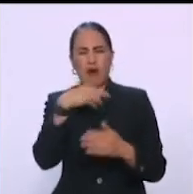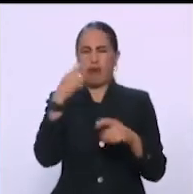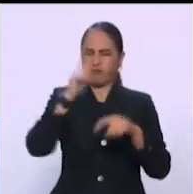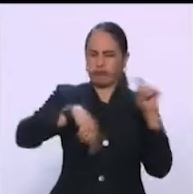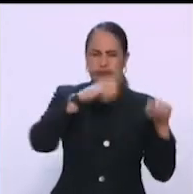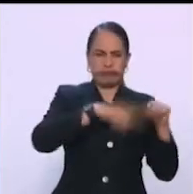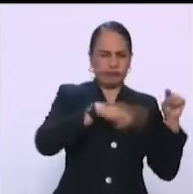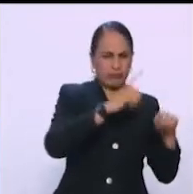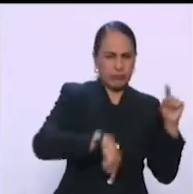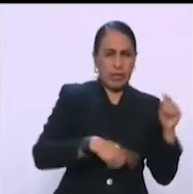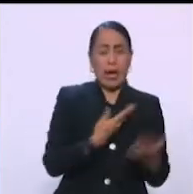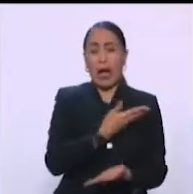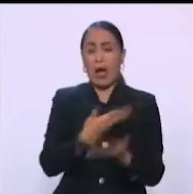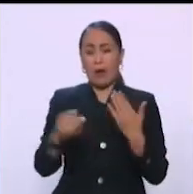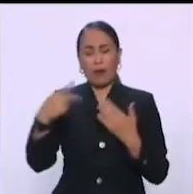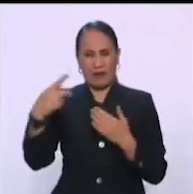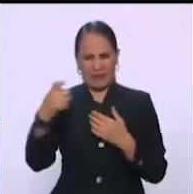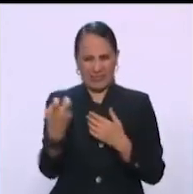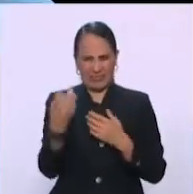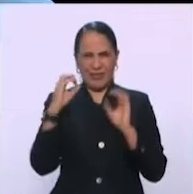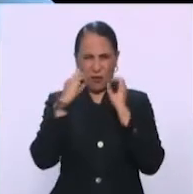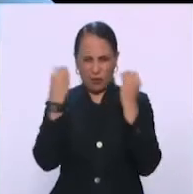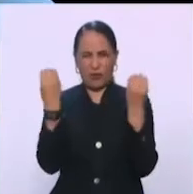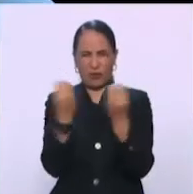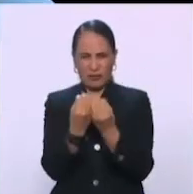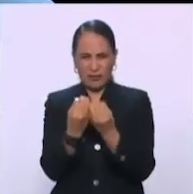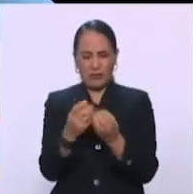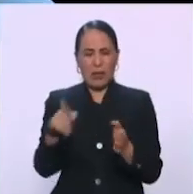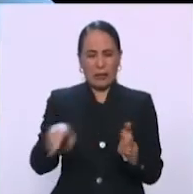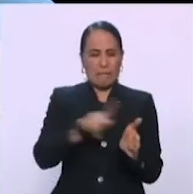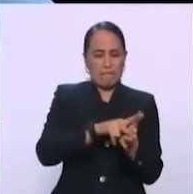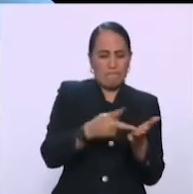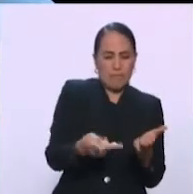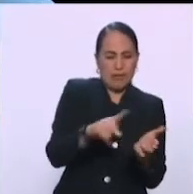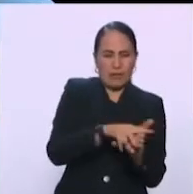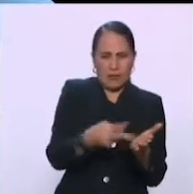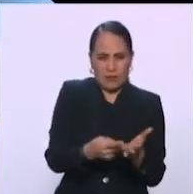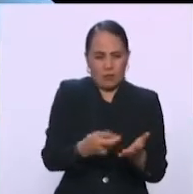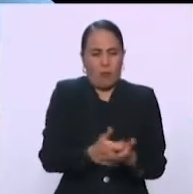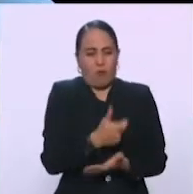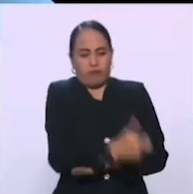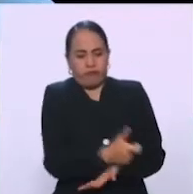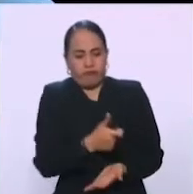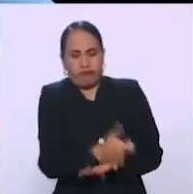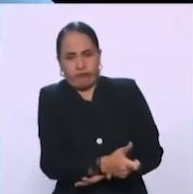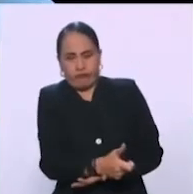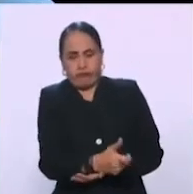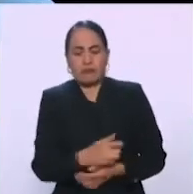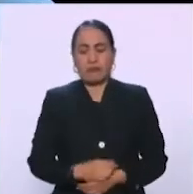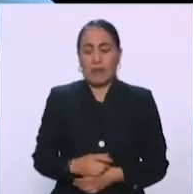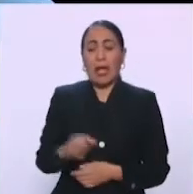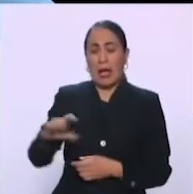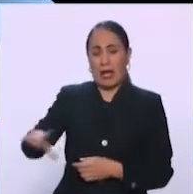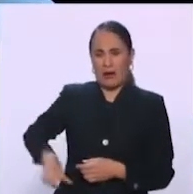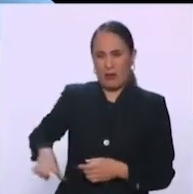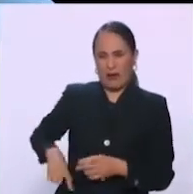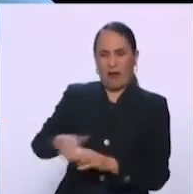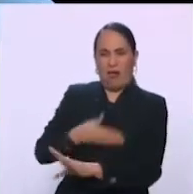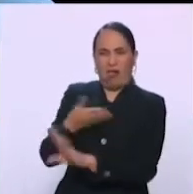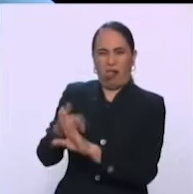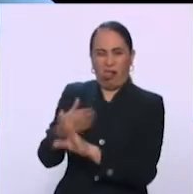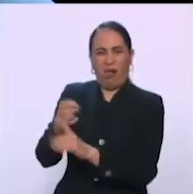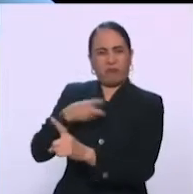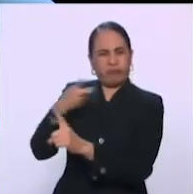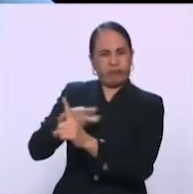está patrocinando en México el periodismo golpista. Tengo información de que están a punto de